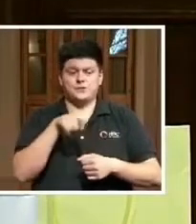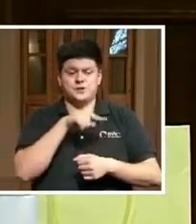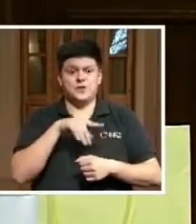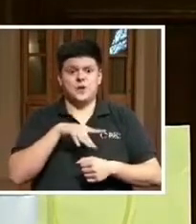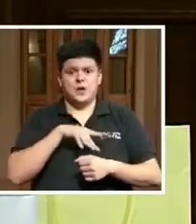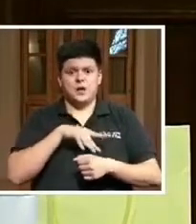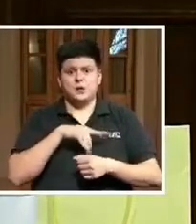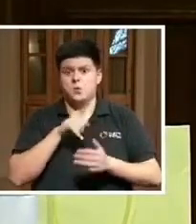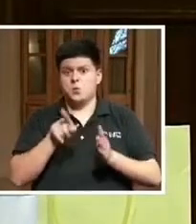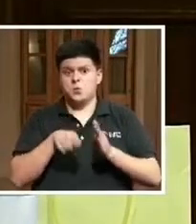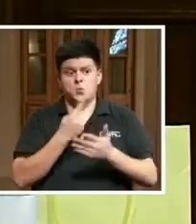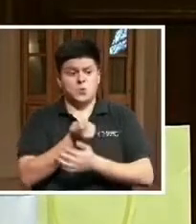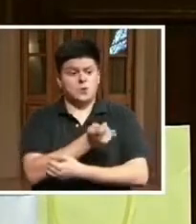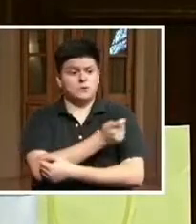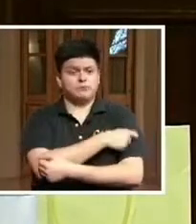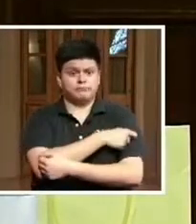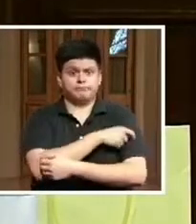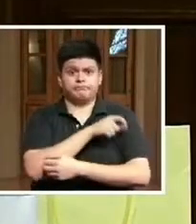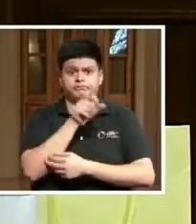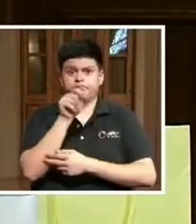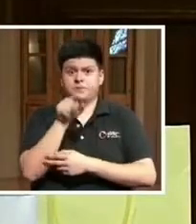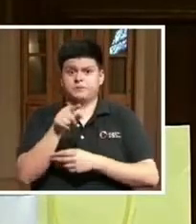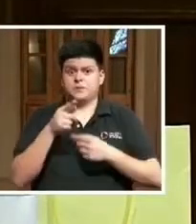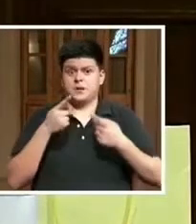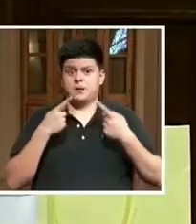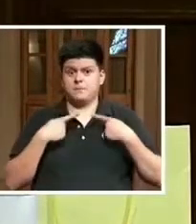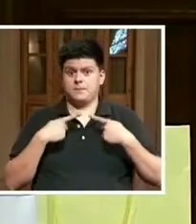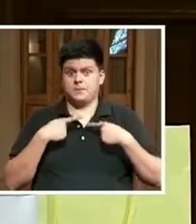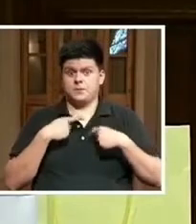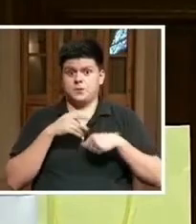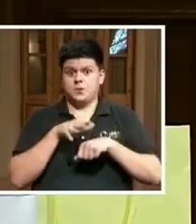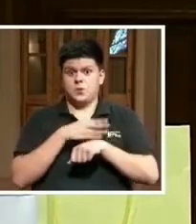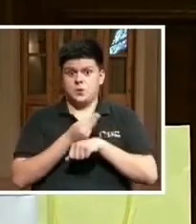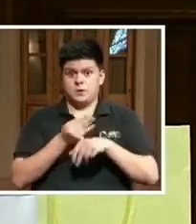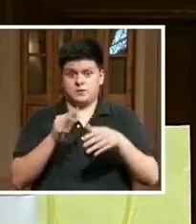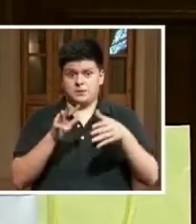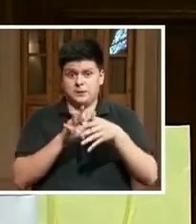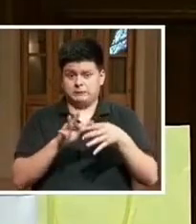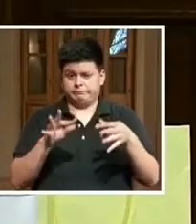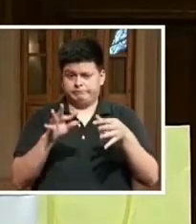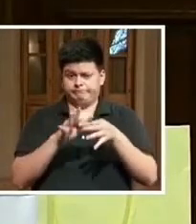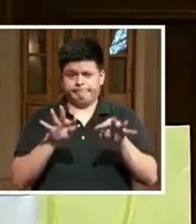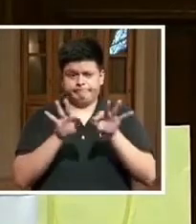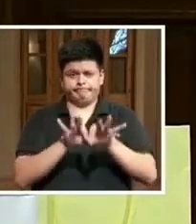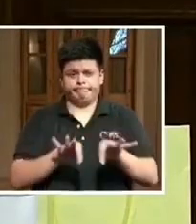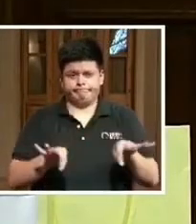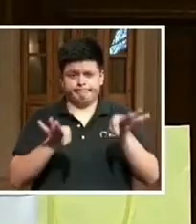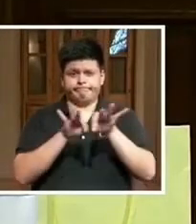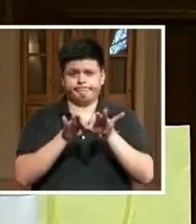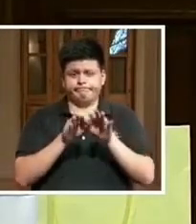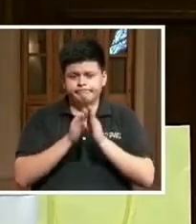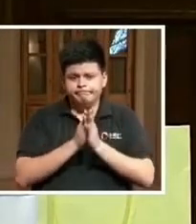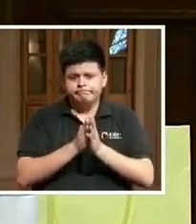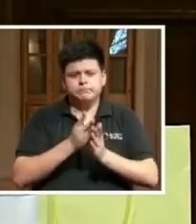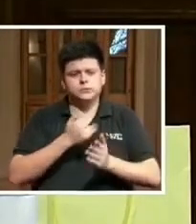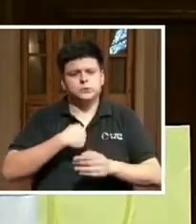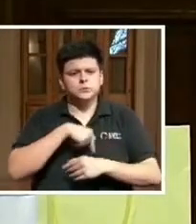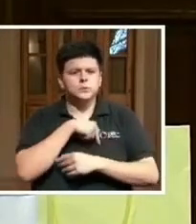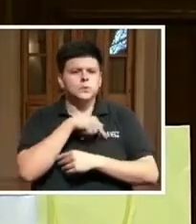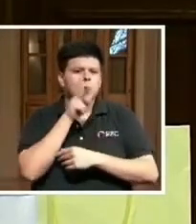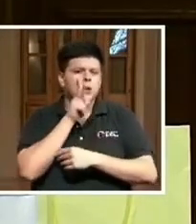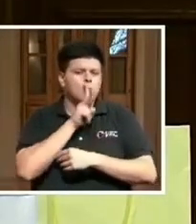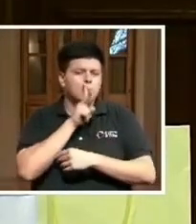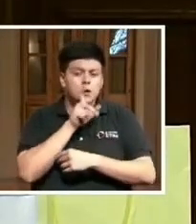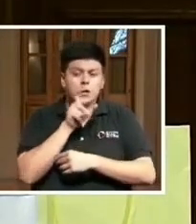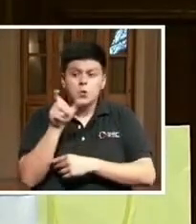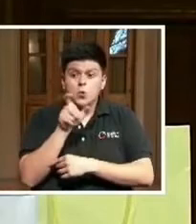una dosis de vacuna. En esos pacientes, si quiero recalcar, es importante que determinemos el momento de la